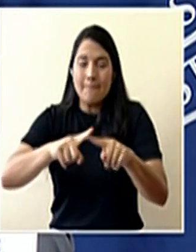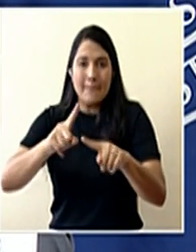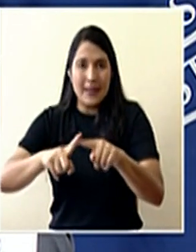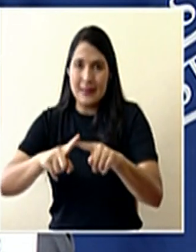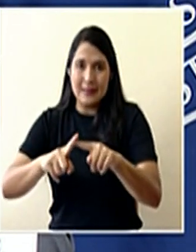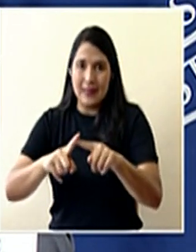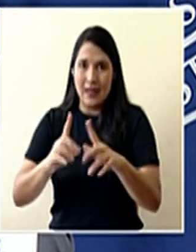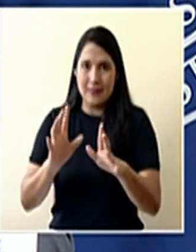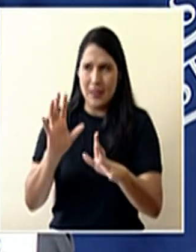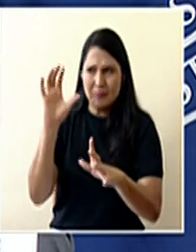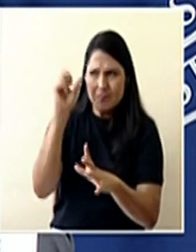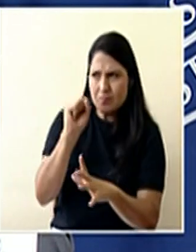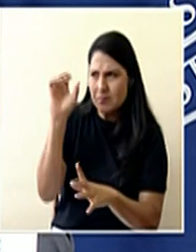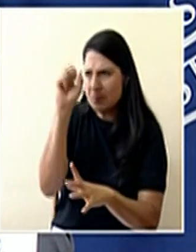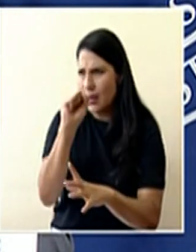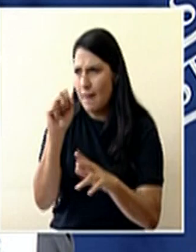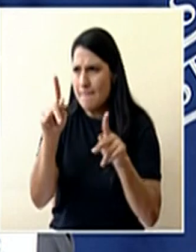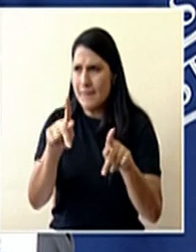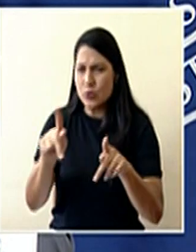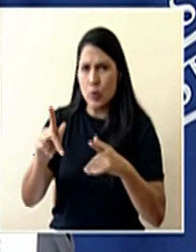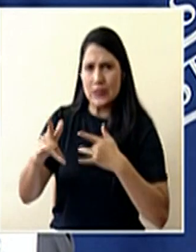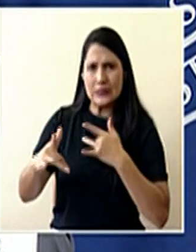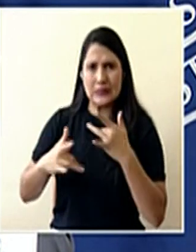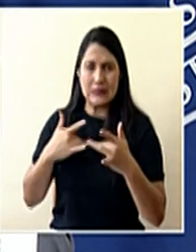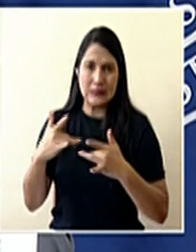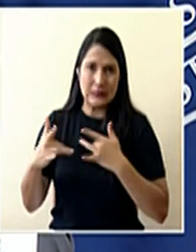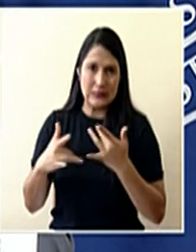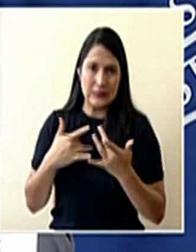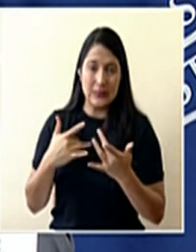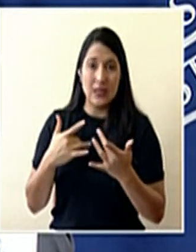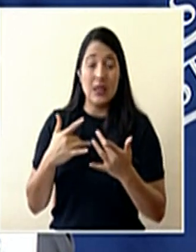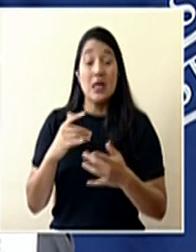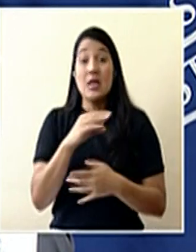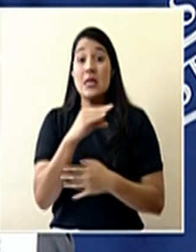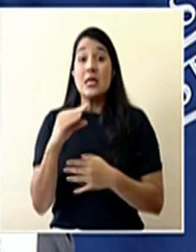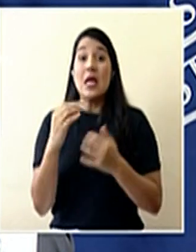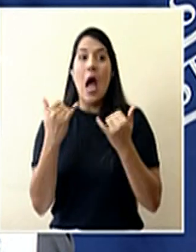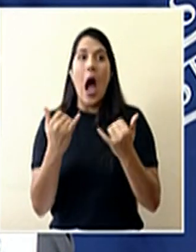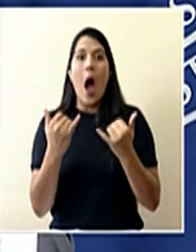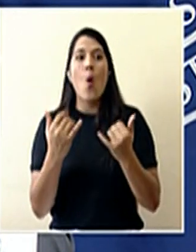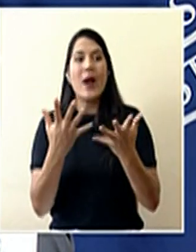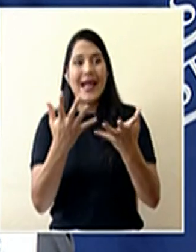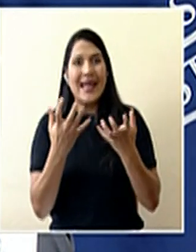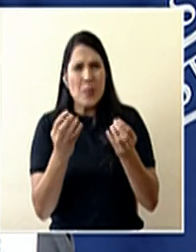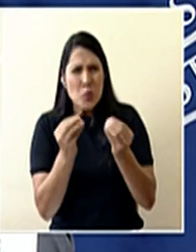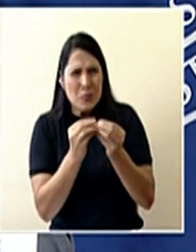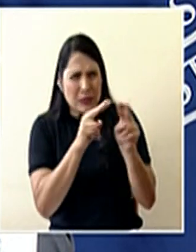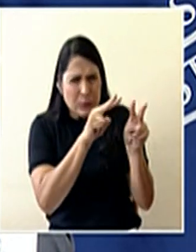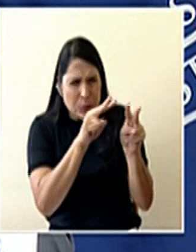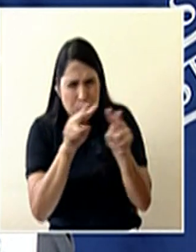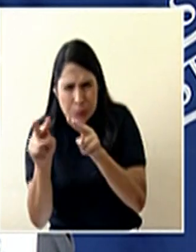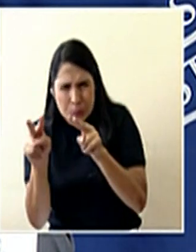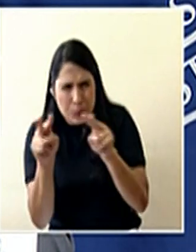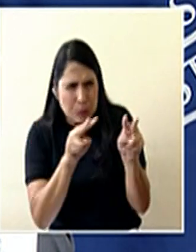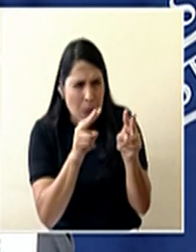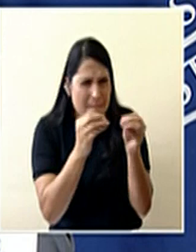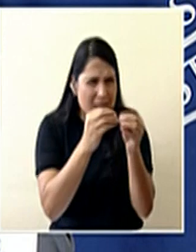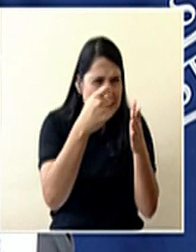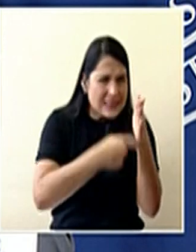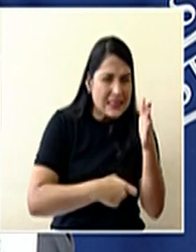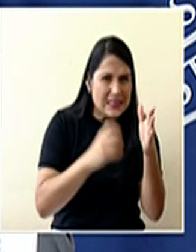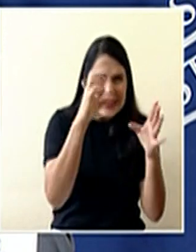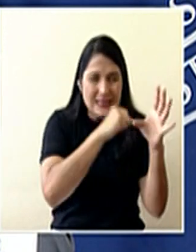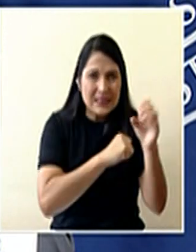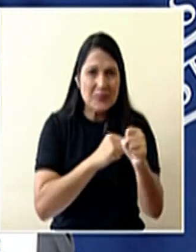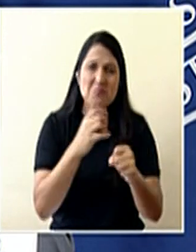caso y ahora ya vamos a invertir un poco más en lo que es la vigilancia centinela, y eso ronda pues aproximadamente